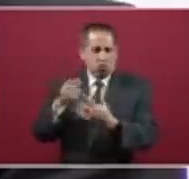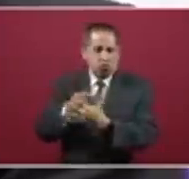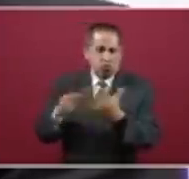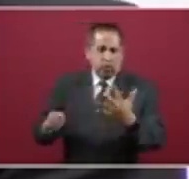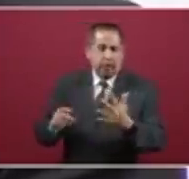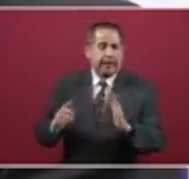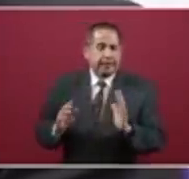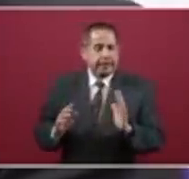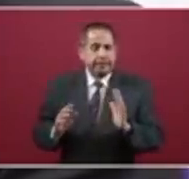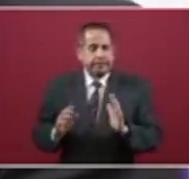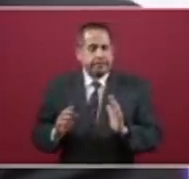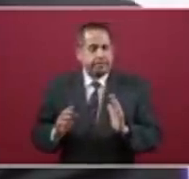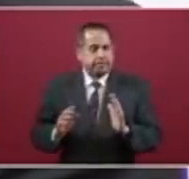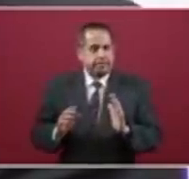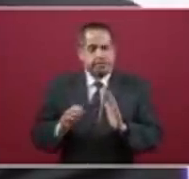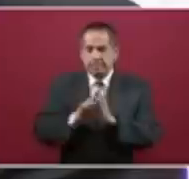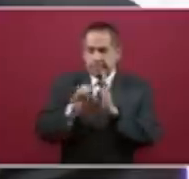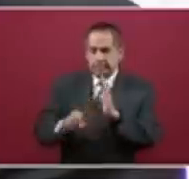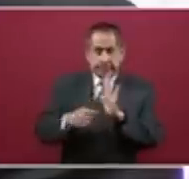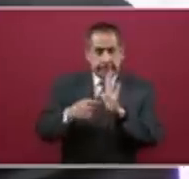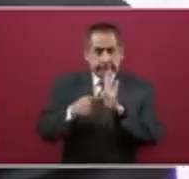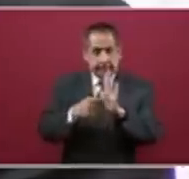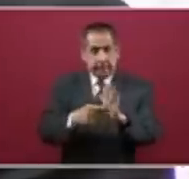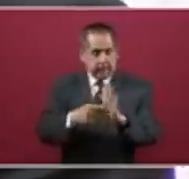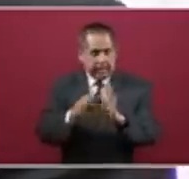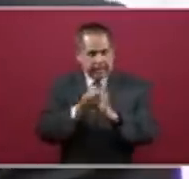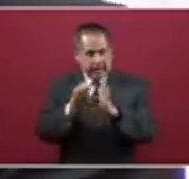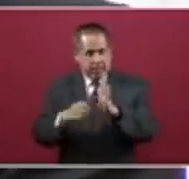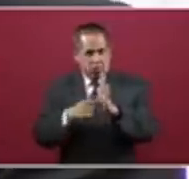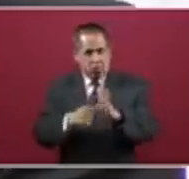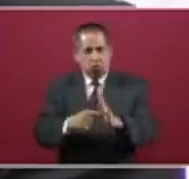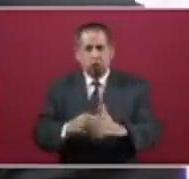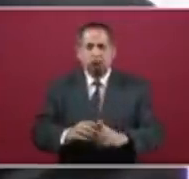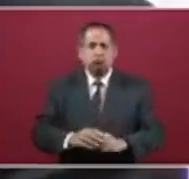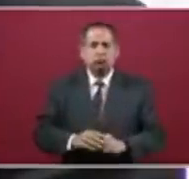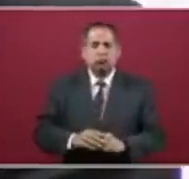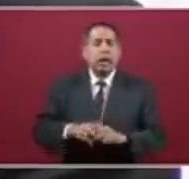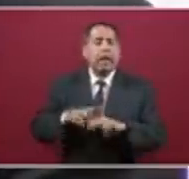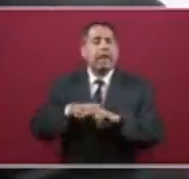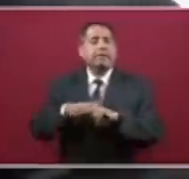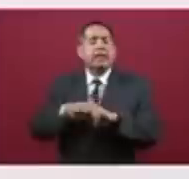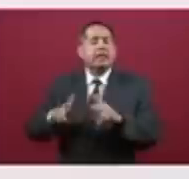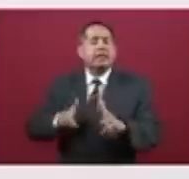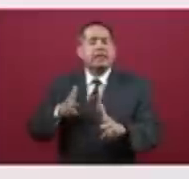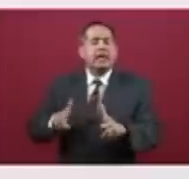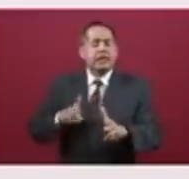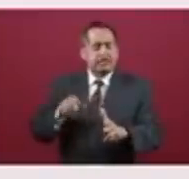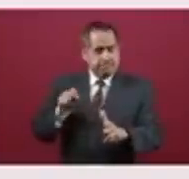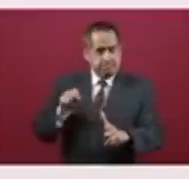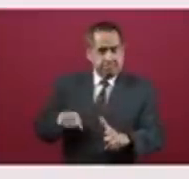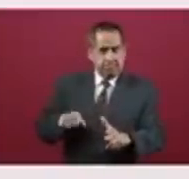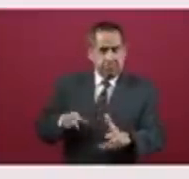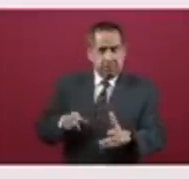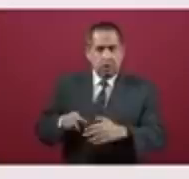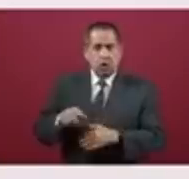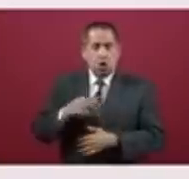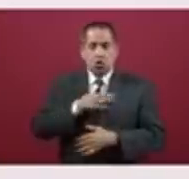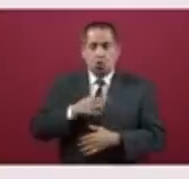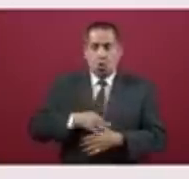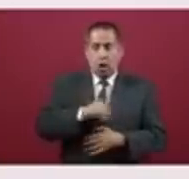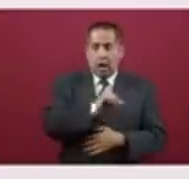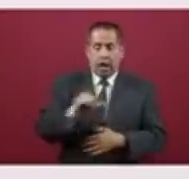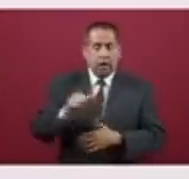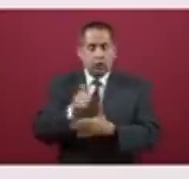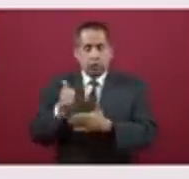de hoy el ejemplo del tren toluca ciudad de